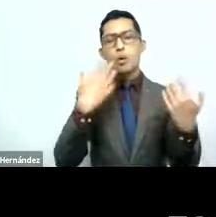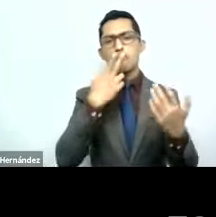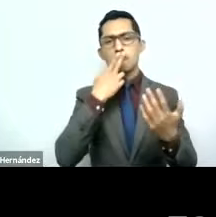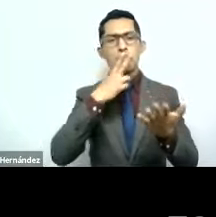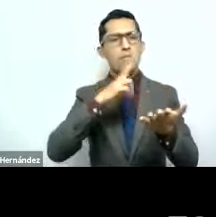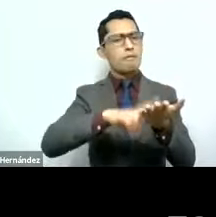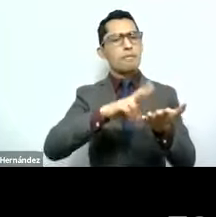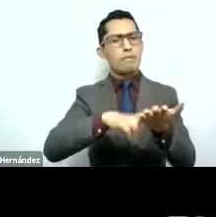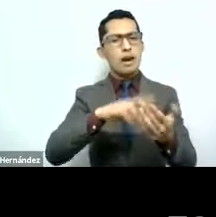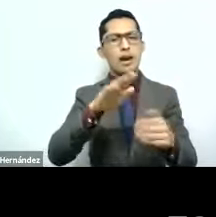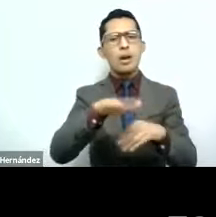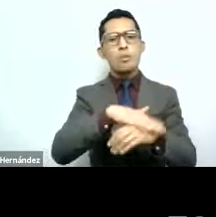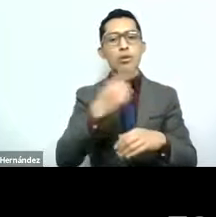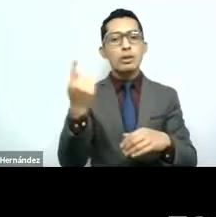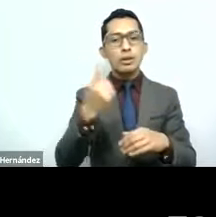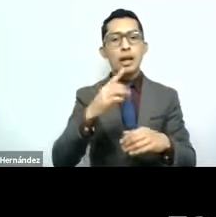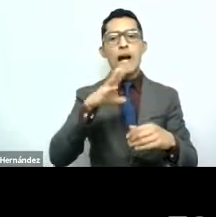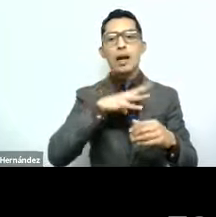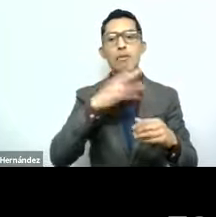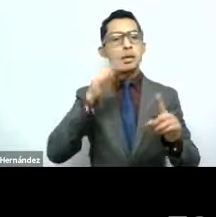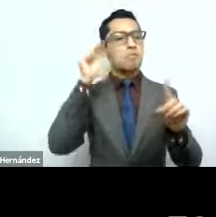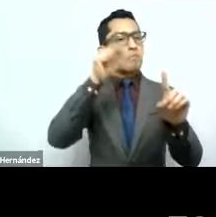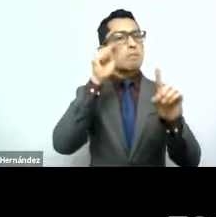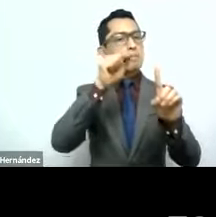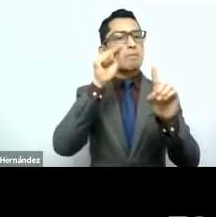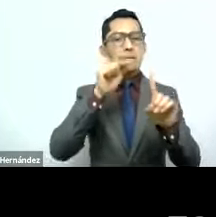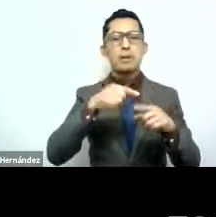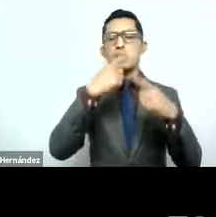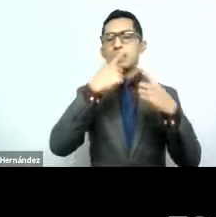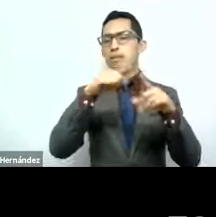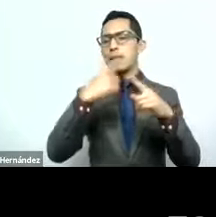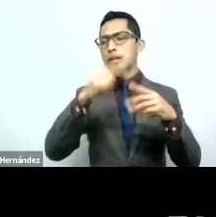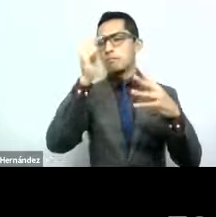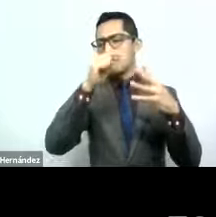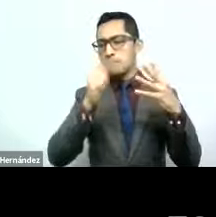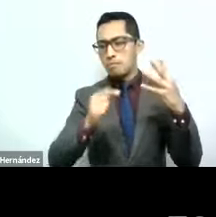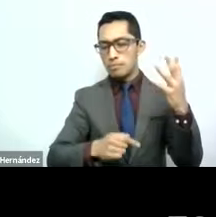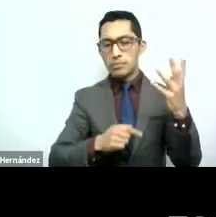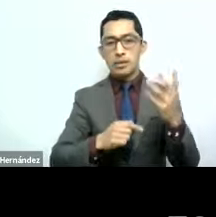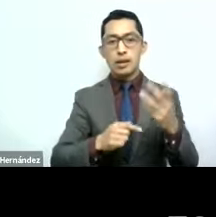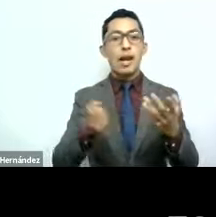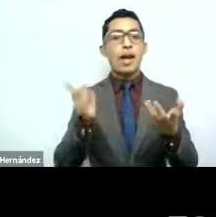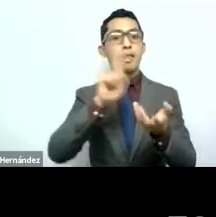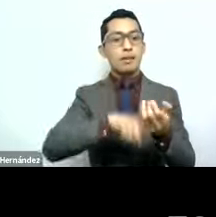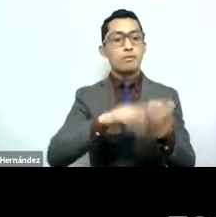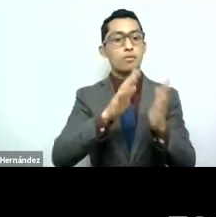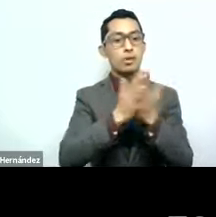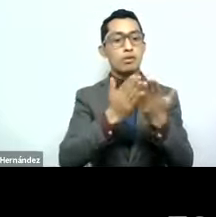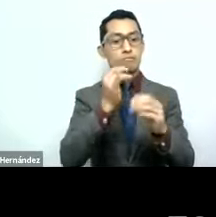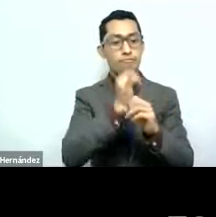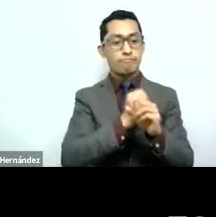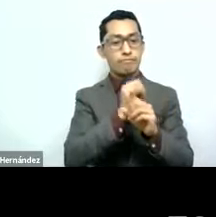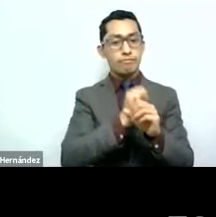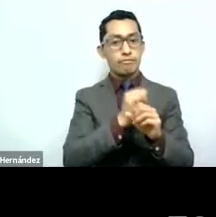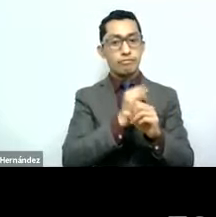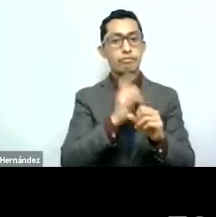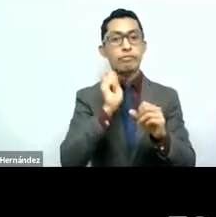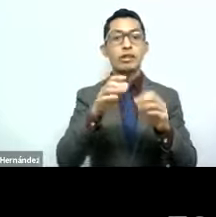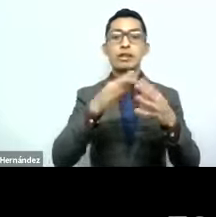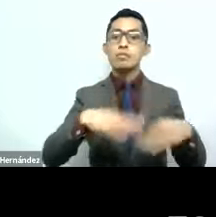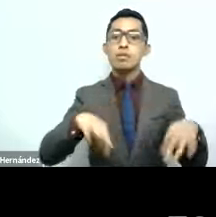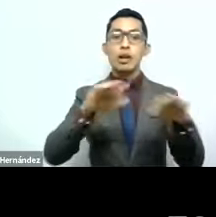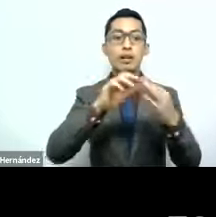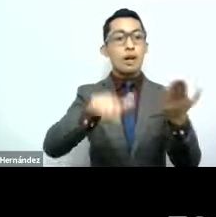da cancha para muchos fines. Primero, el cuaderno da cuenta de la importancia de los